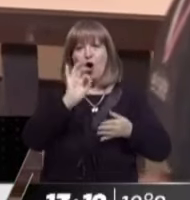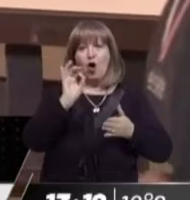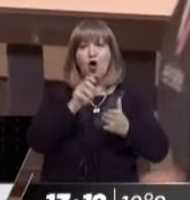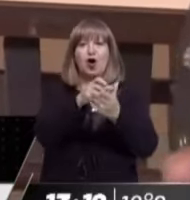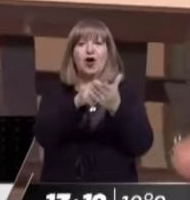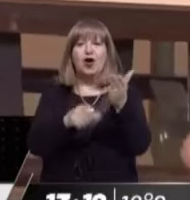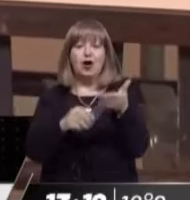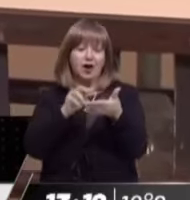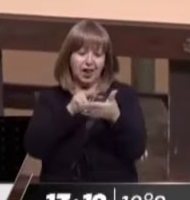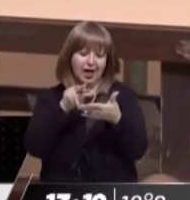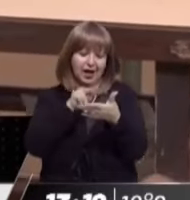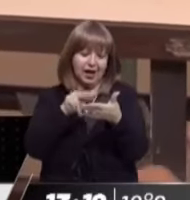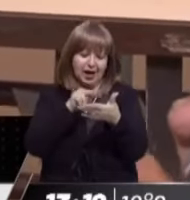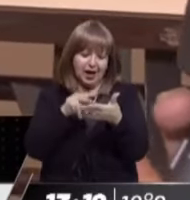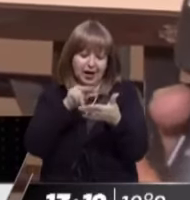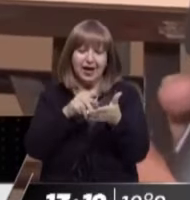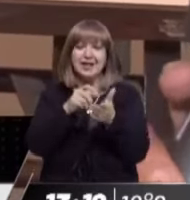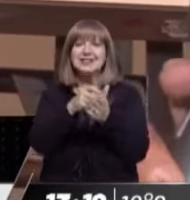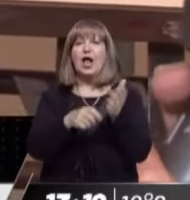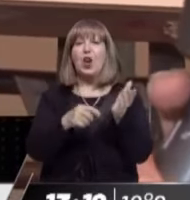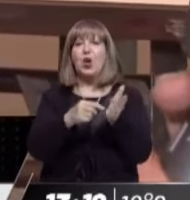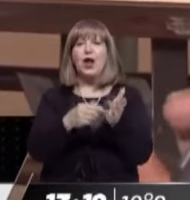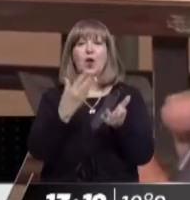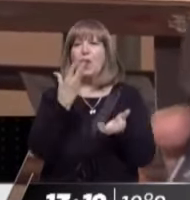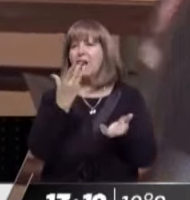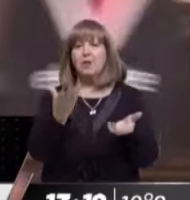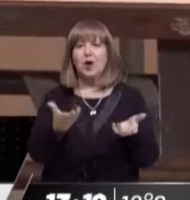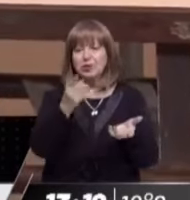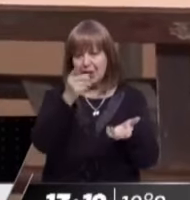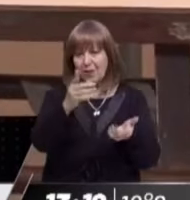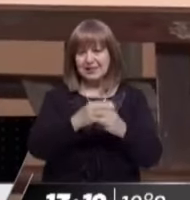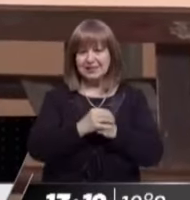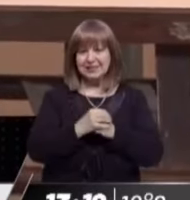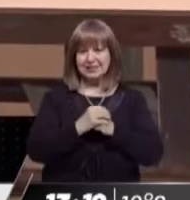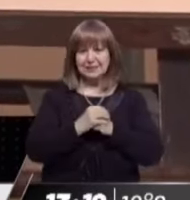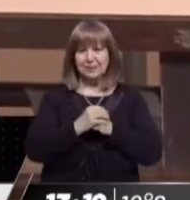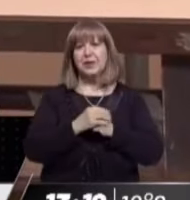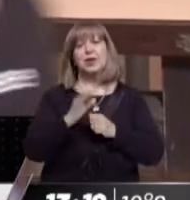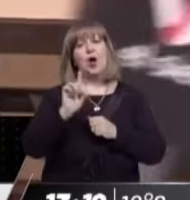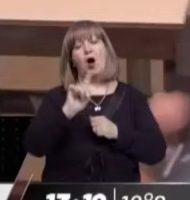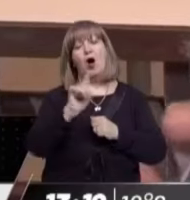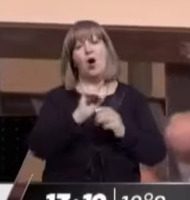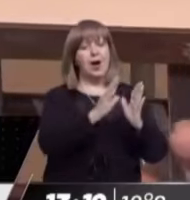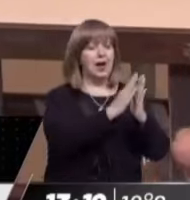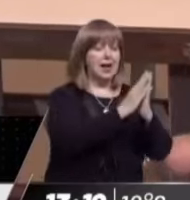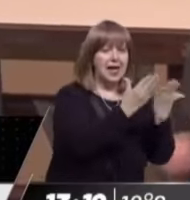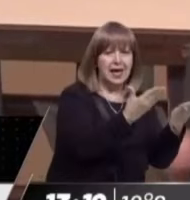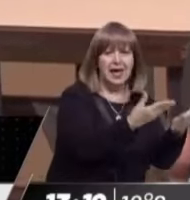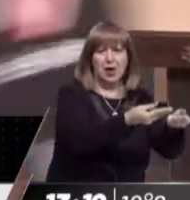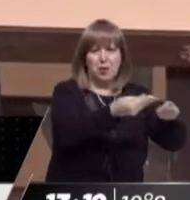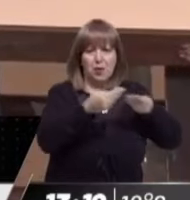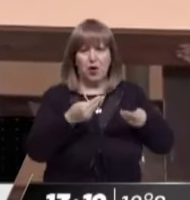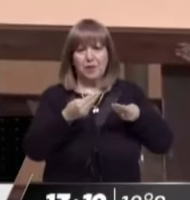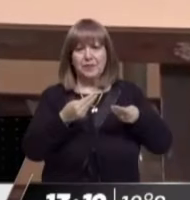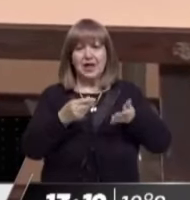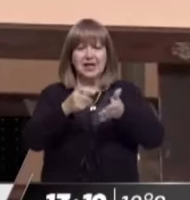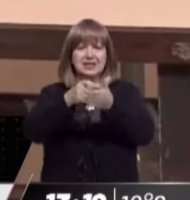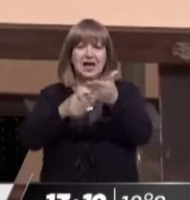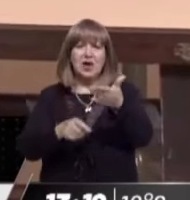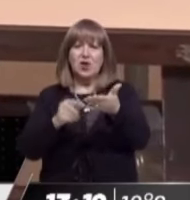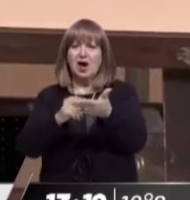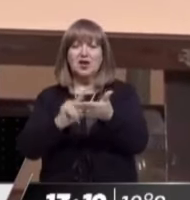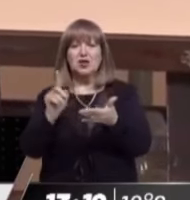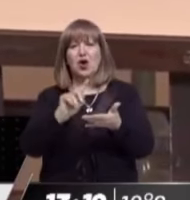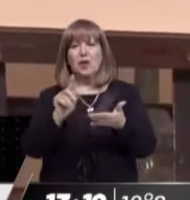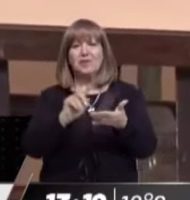¿cómo es tu vida entre el celular y el libro? ¿Qué te parece a vos mejor? ¿Cómo es? Y libro, me parece. ¿Y por qué es mejor el libro y no el celular? Es